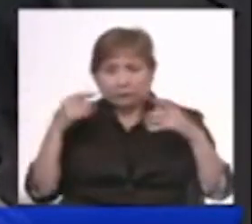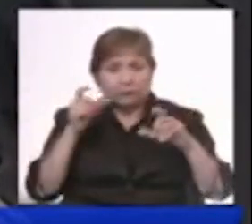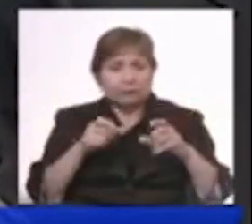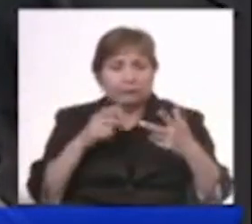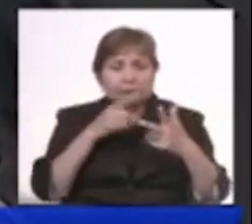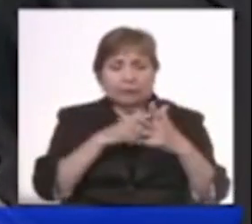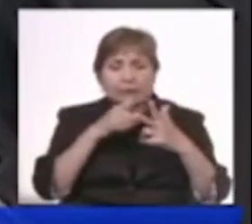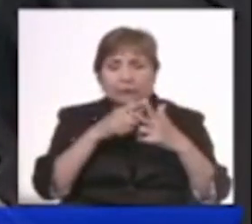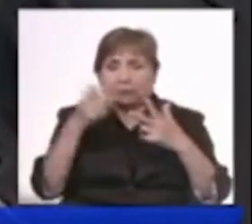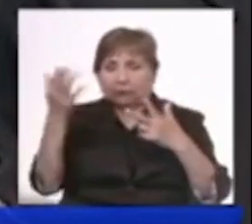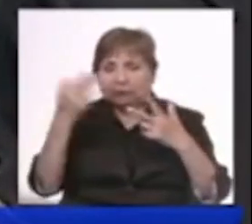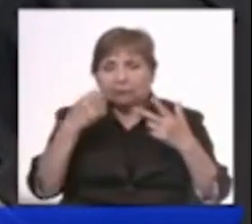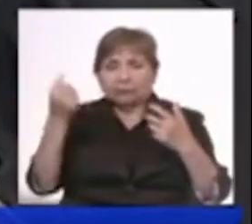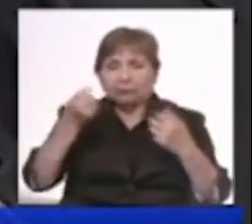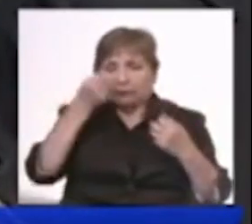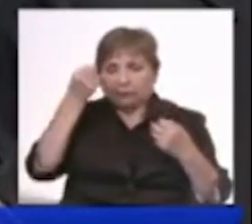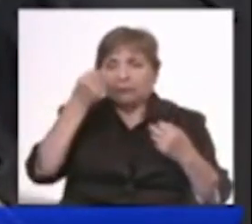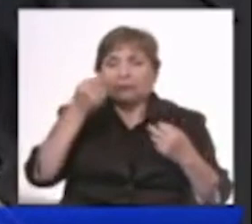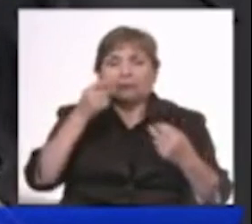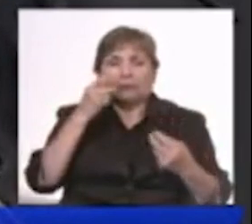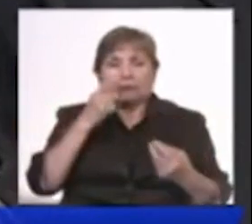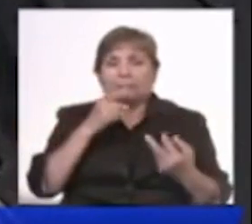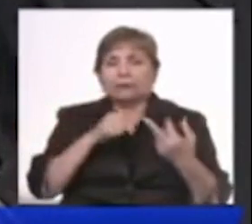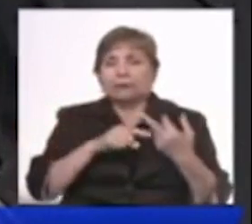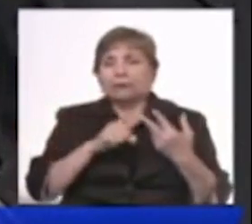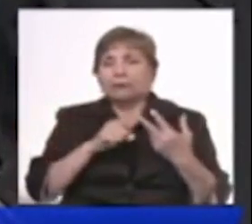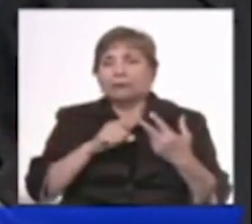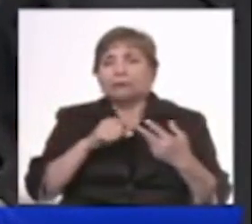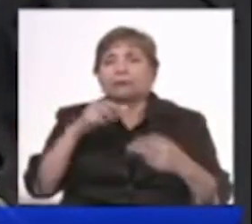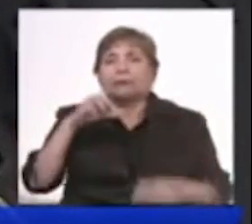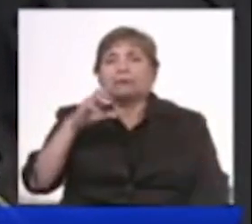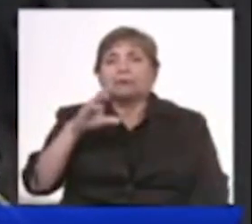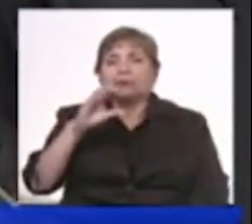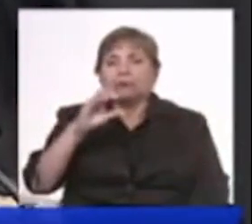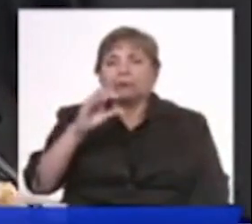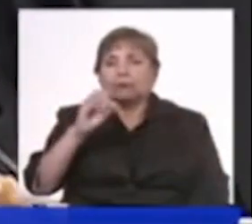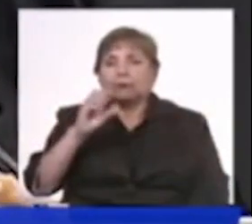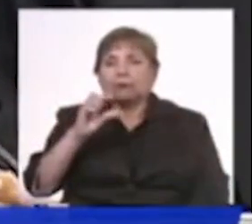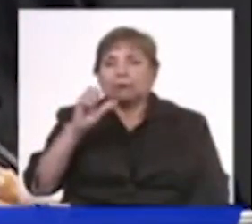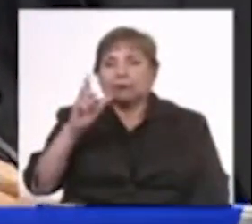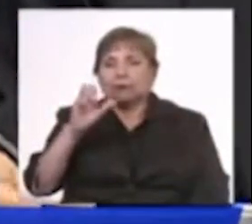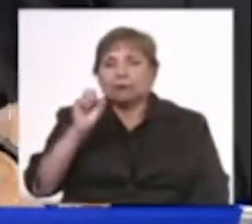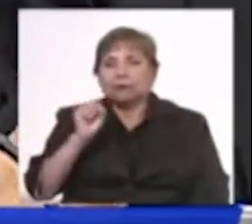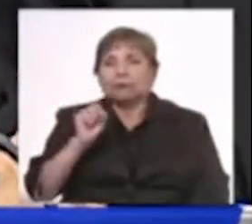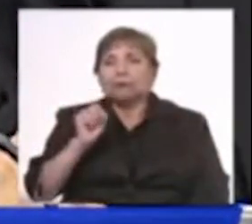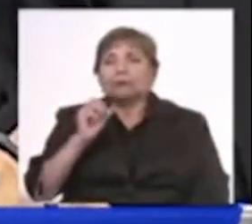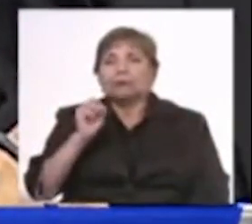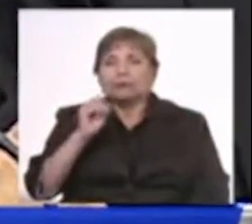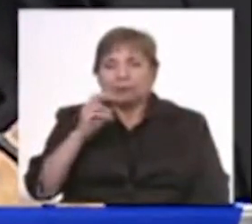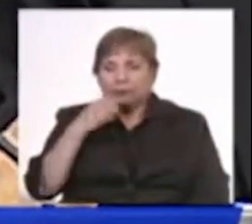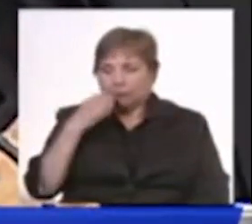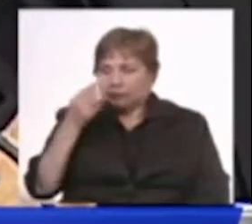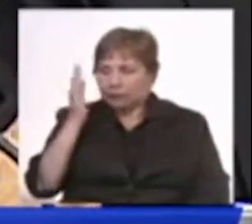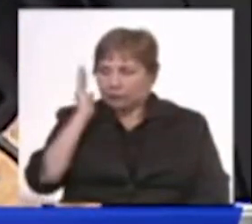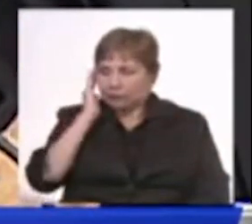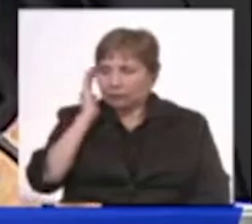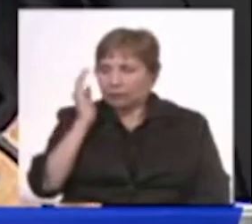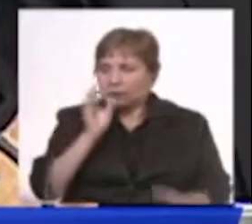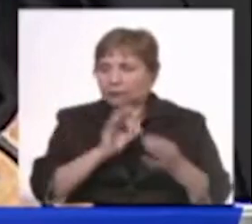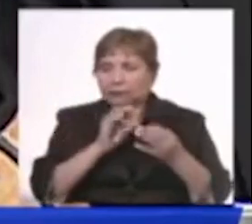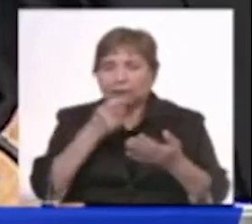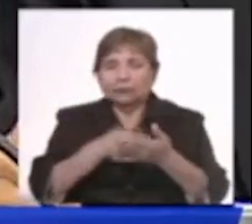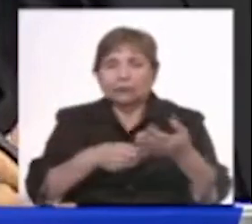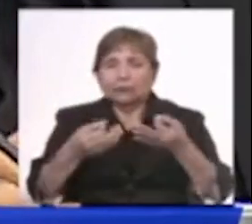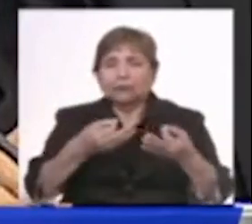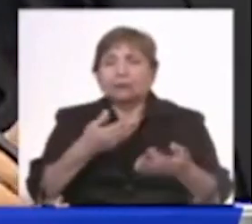tercera convocatoria ganó efectivamente el proveedor Kotlin Service, por el monto que ya ustedes tienen